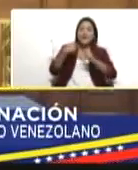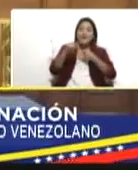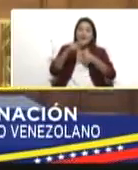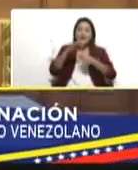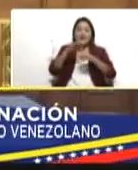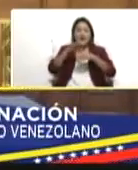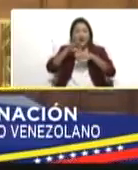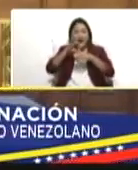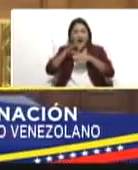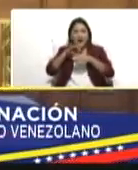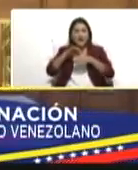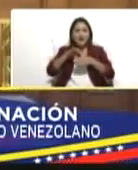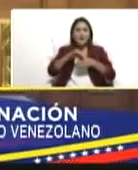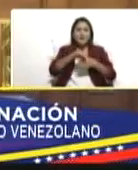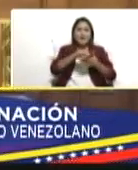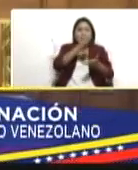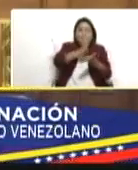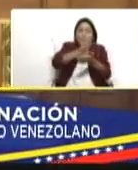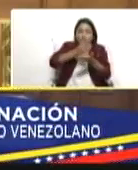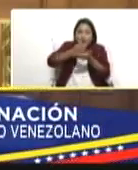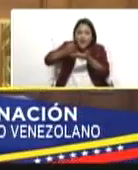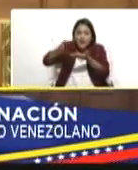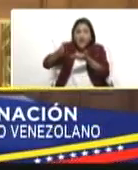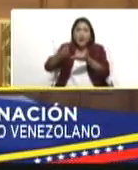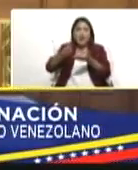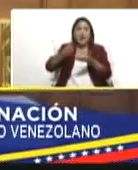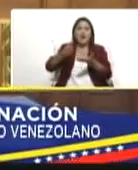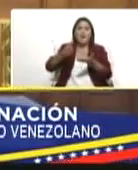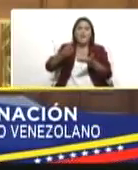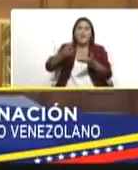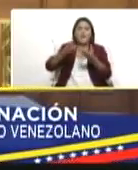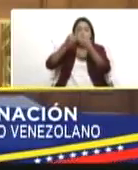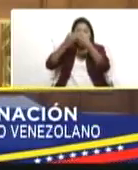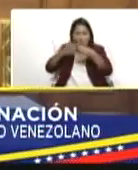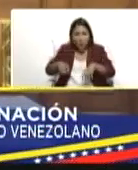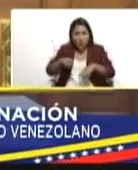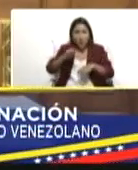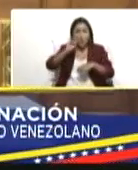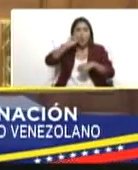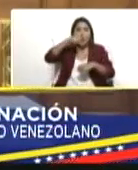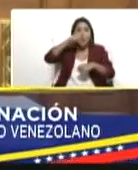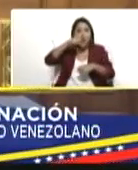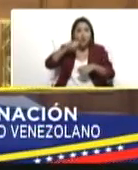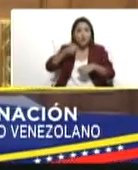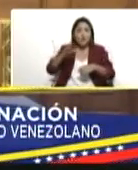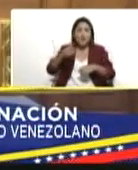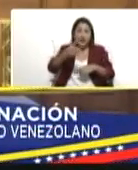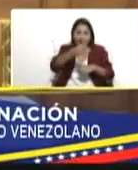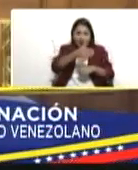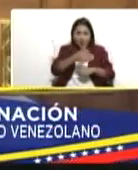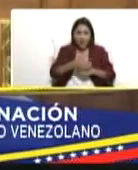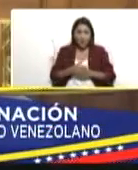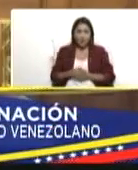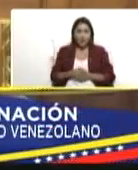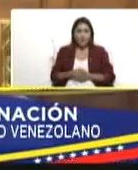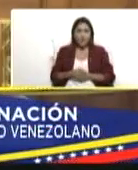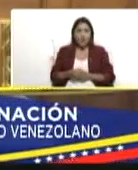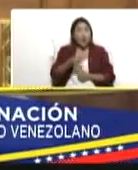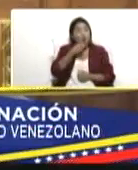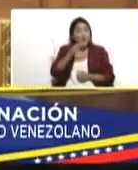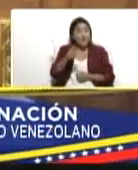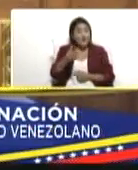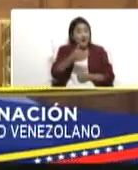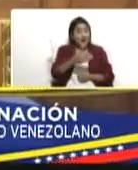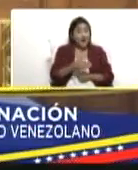que llegue la mortadela tan sabrosa Ah que llegue el pollo el pescado come pescado